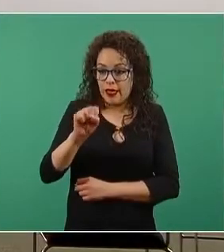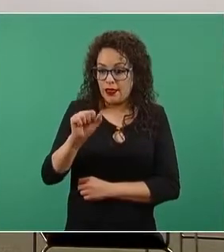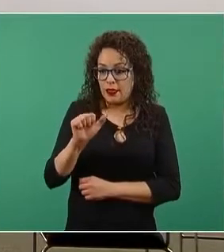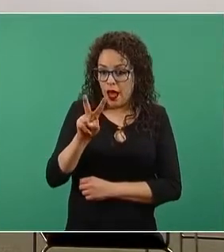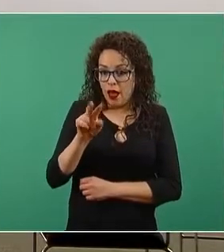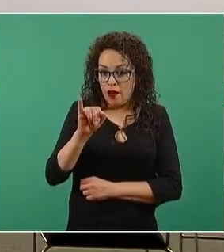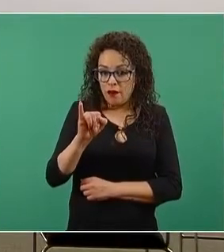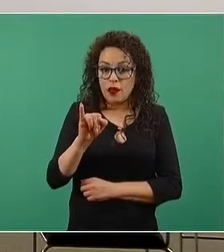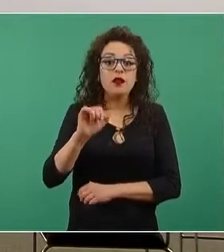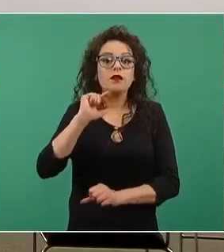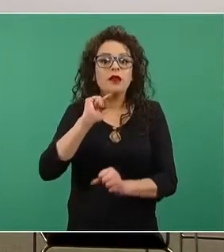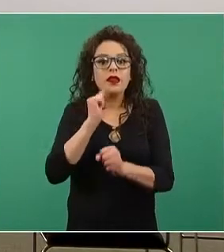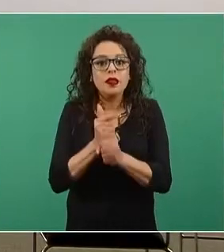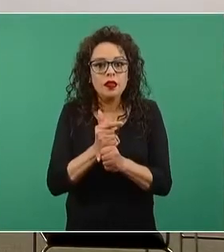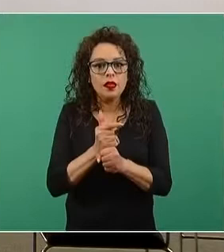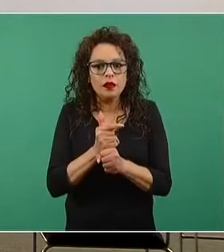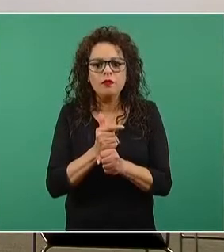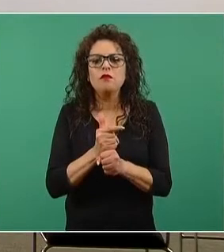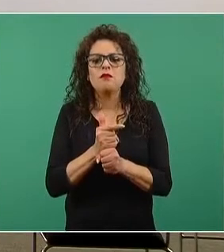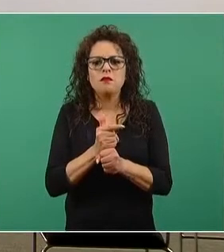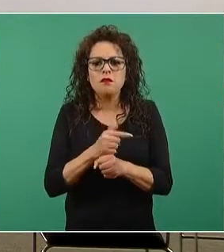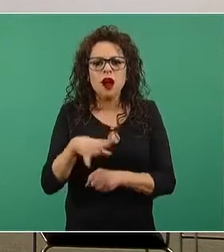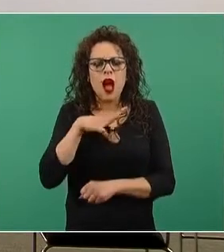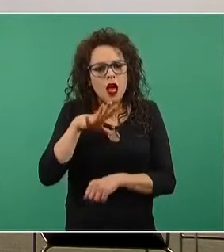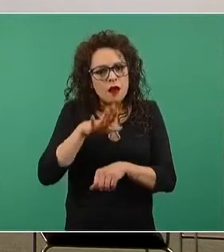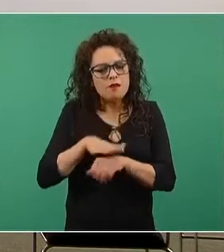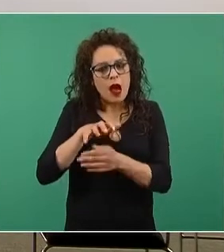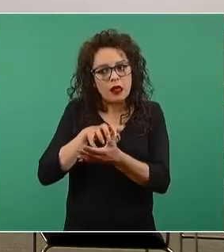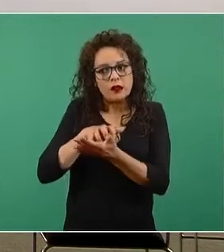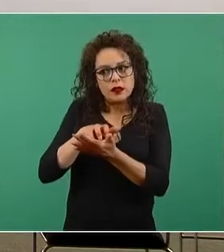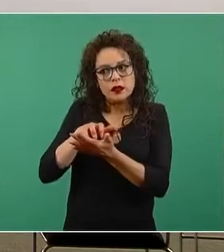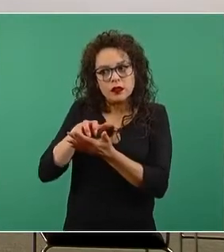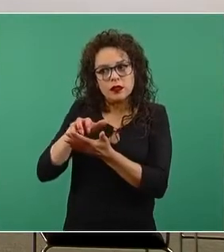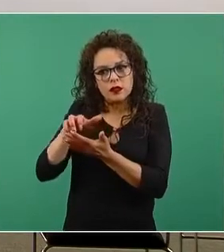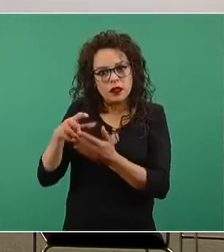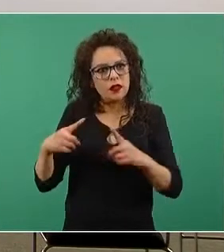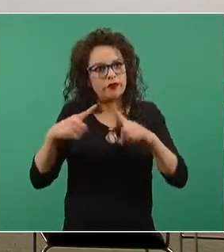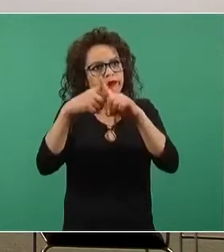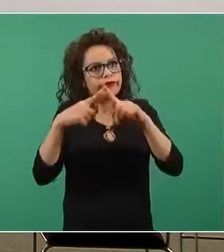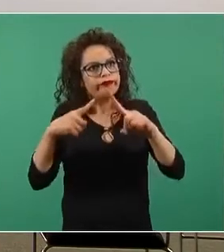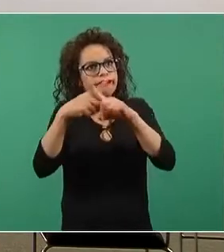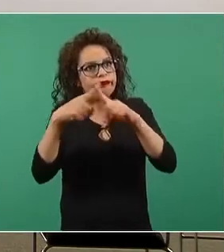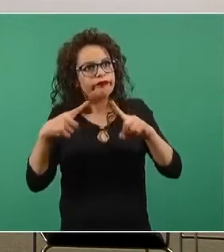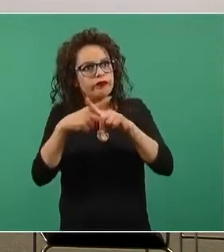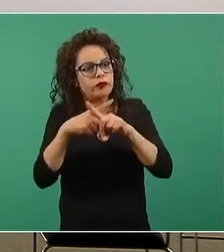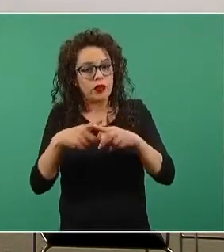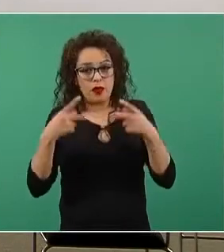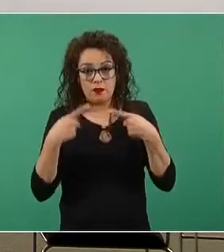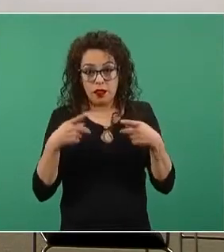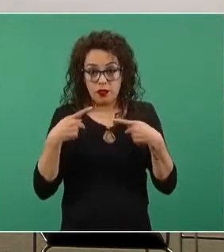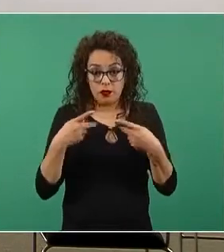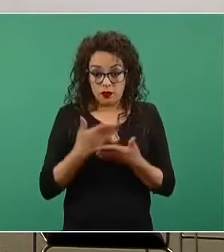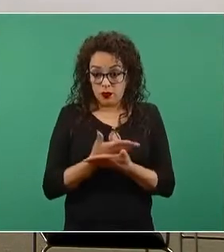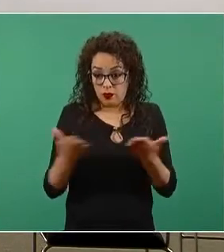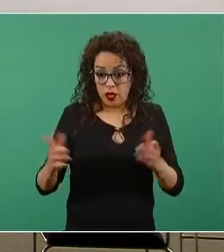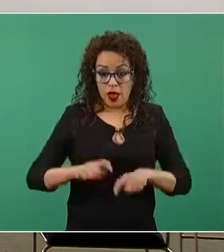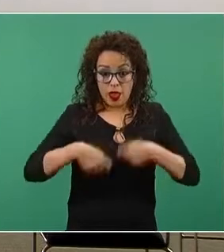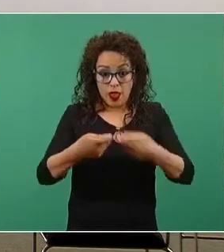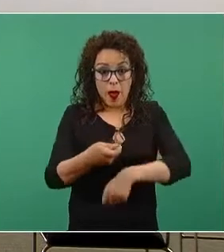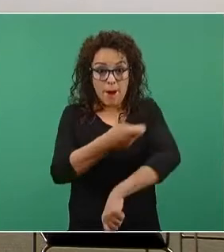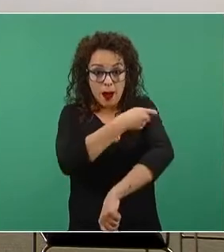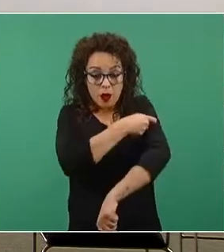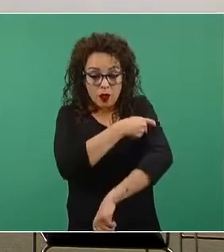identificamos que hay un incremento de estos eventos en la población mexicana vacunada o que hay un incremento de estos eventos